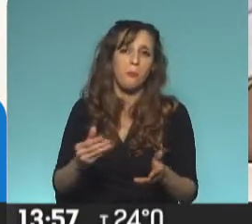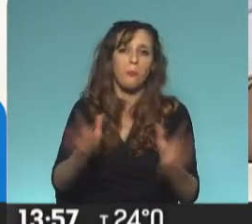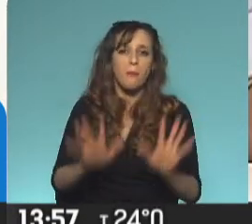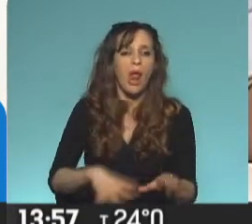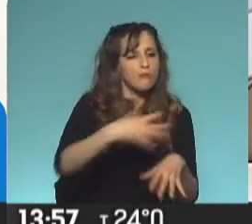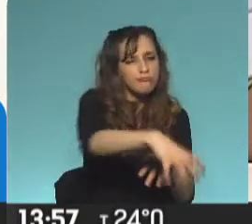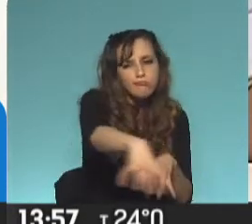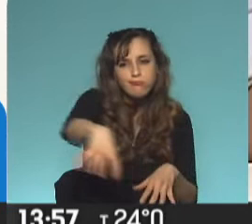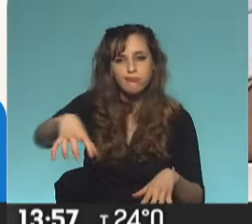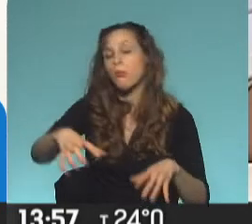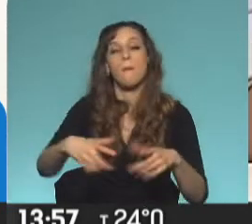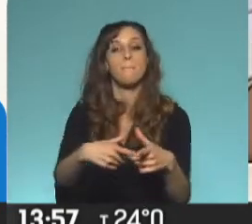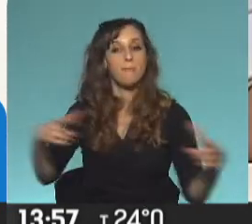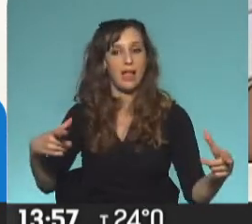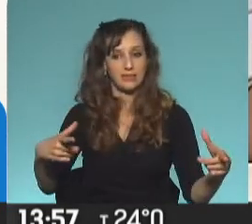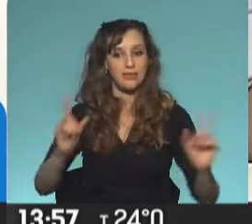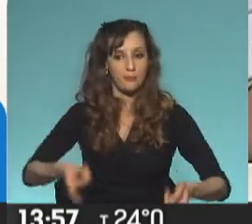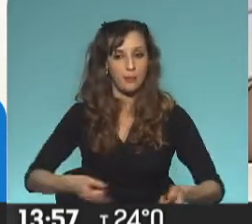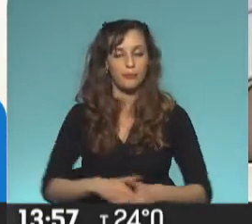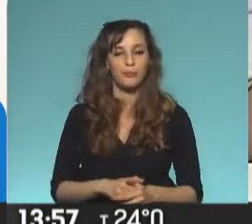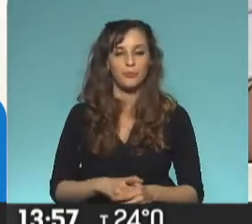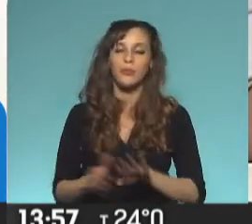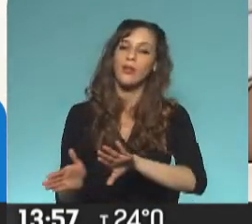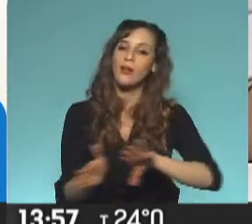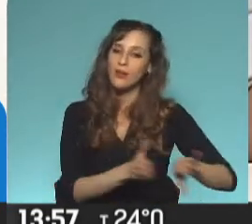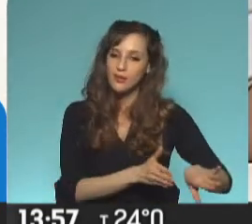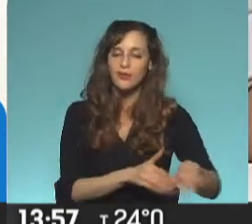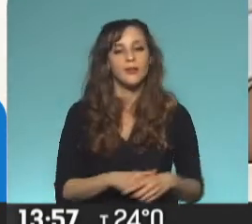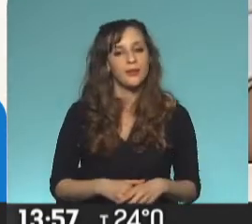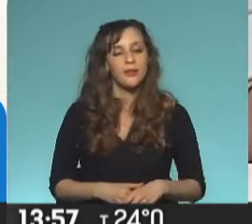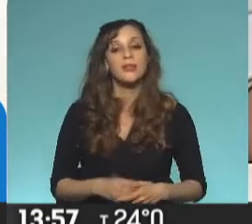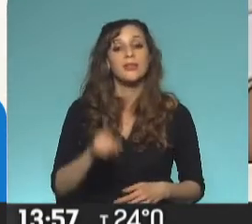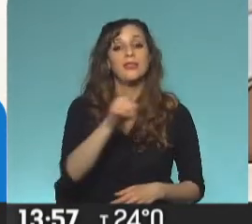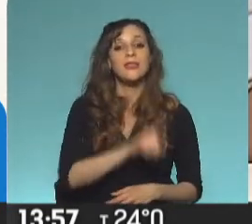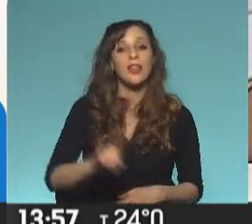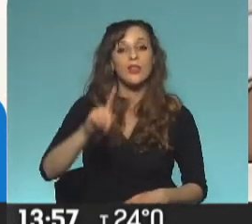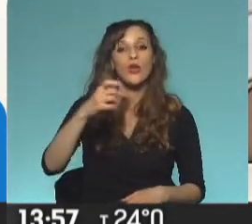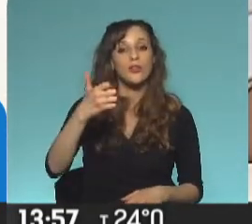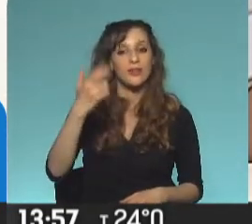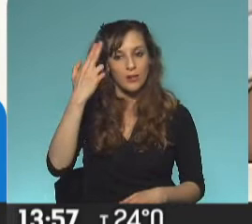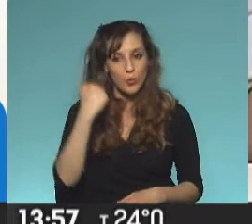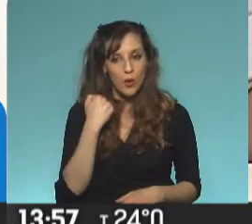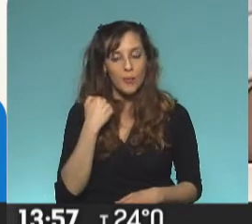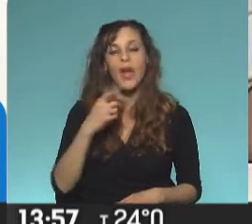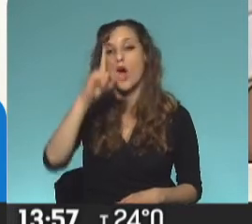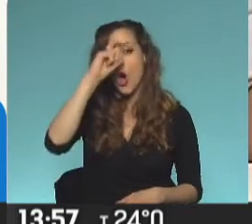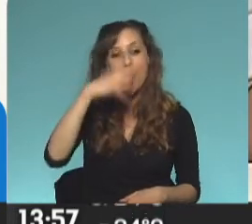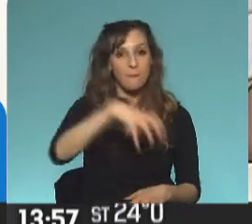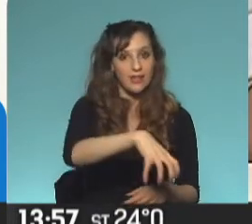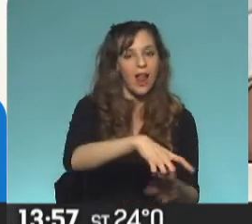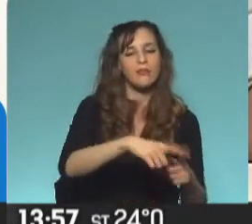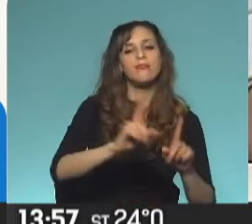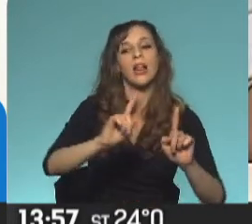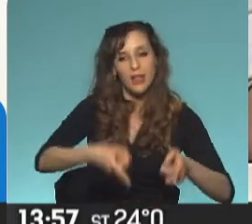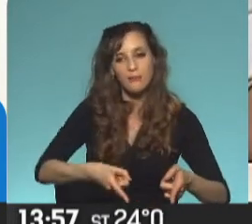la segunda etapa son a sus miedos sumamos a las 169 este hospitales sumamos